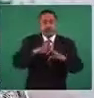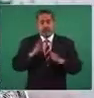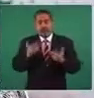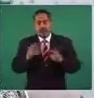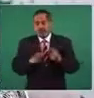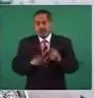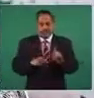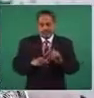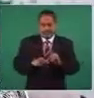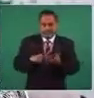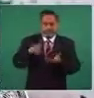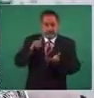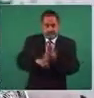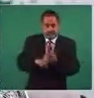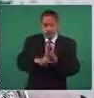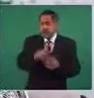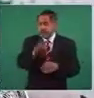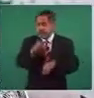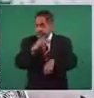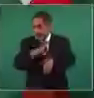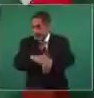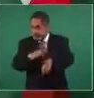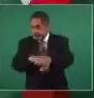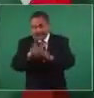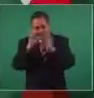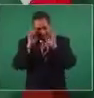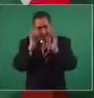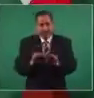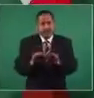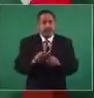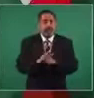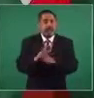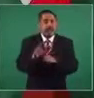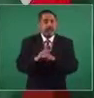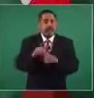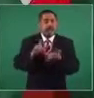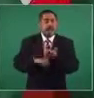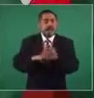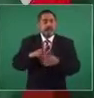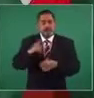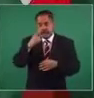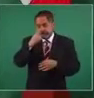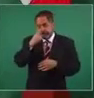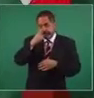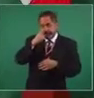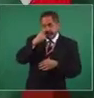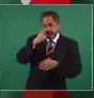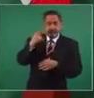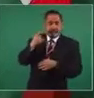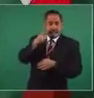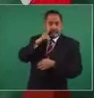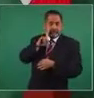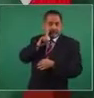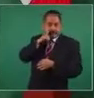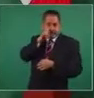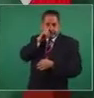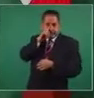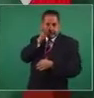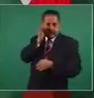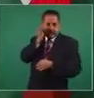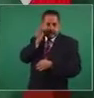prueba. La prueba correcta en la fase aguda toma el espécimen respiratorio. La hace el